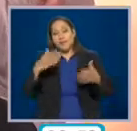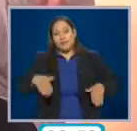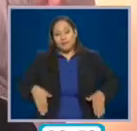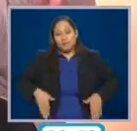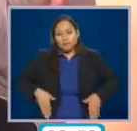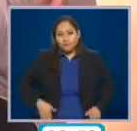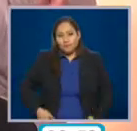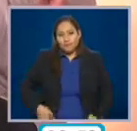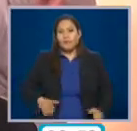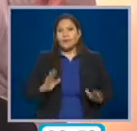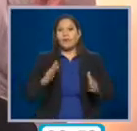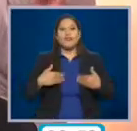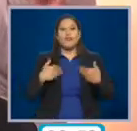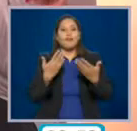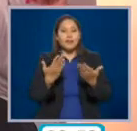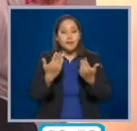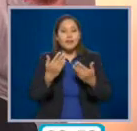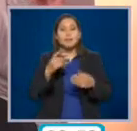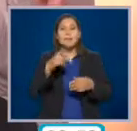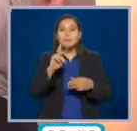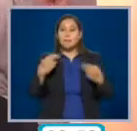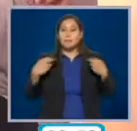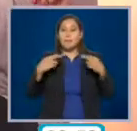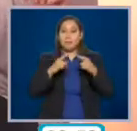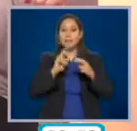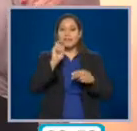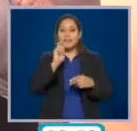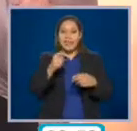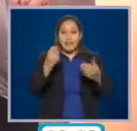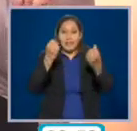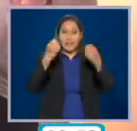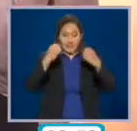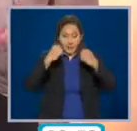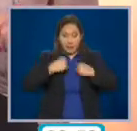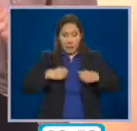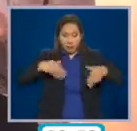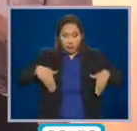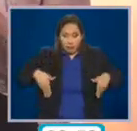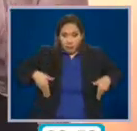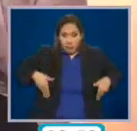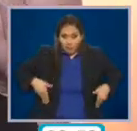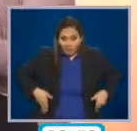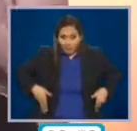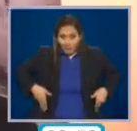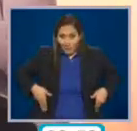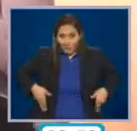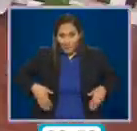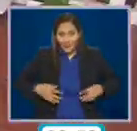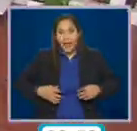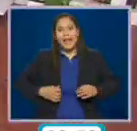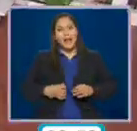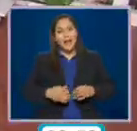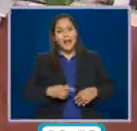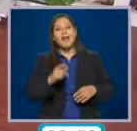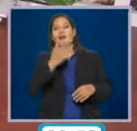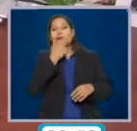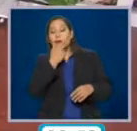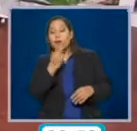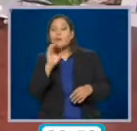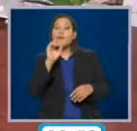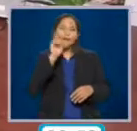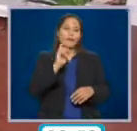bolsillos es inseguridad o algo así. Si es en un Lo hemos saco, oído, claro. es distinto. Si tú metes las manos en los bolsillos va a depender si es hombre o